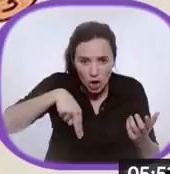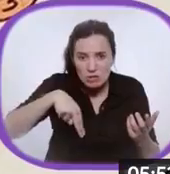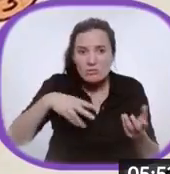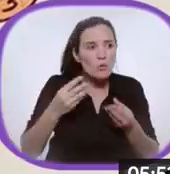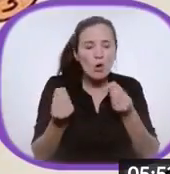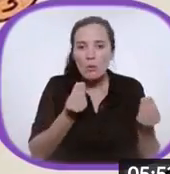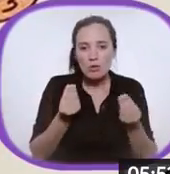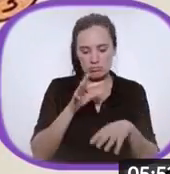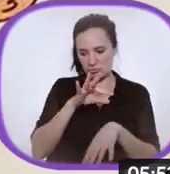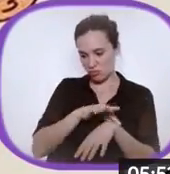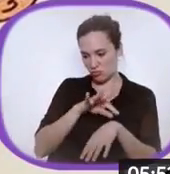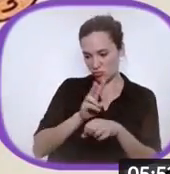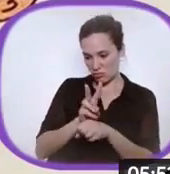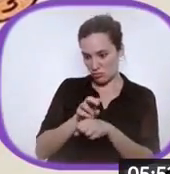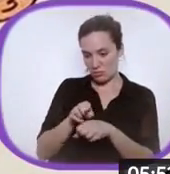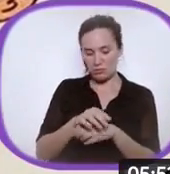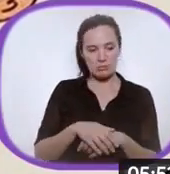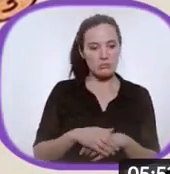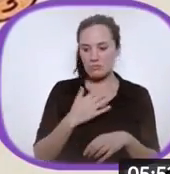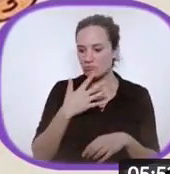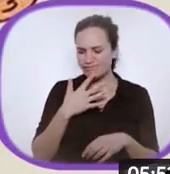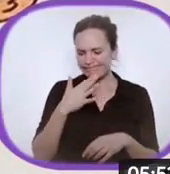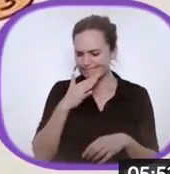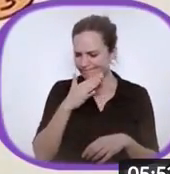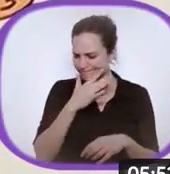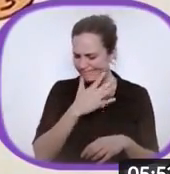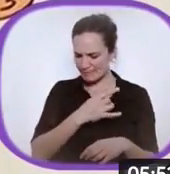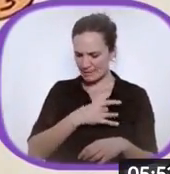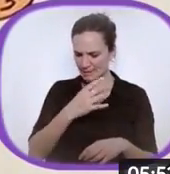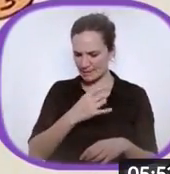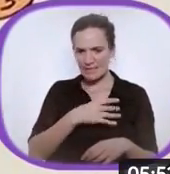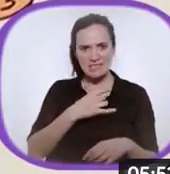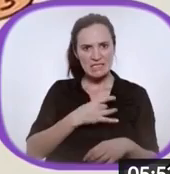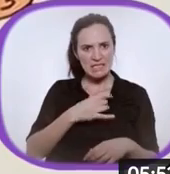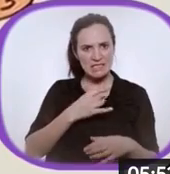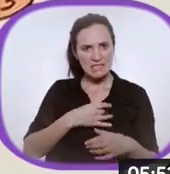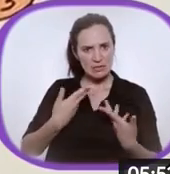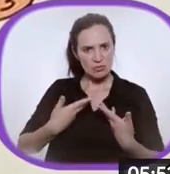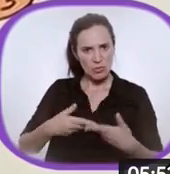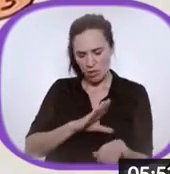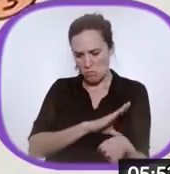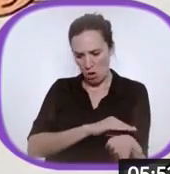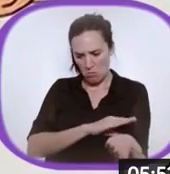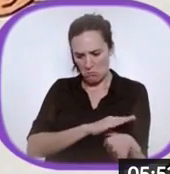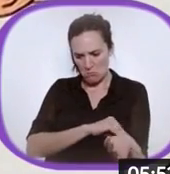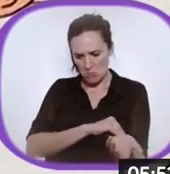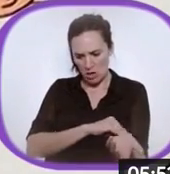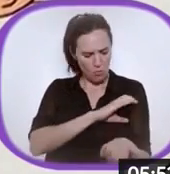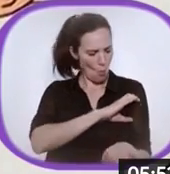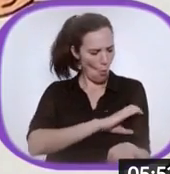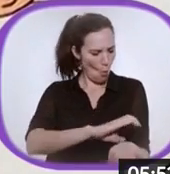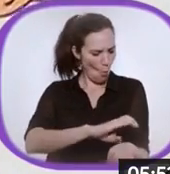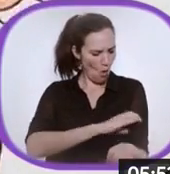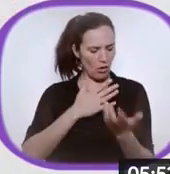está con él. No puedo entender qué causó esto. Ritmo cardíaco normal, pulso firme, músculos relajados. Es un